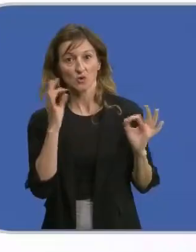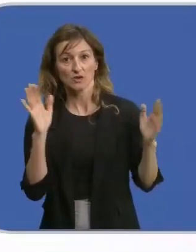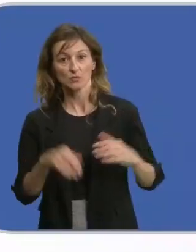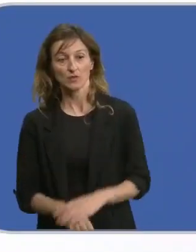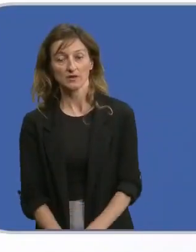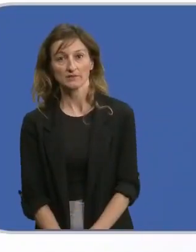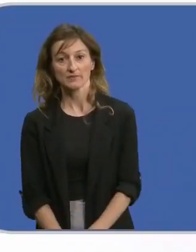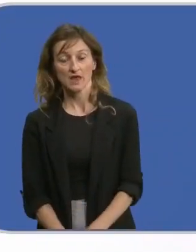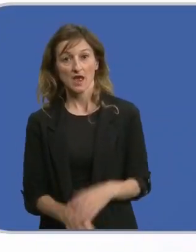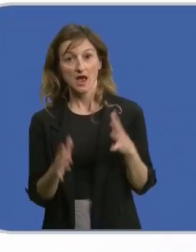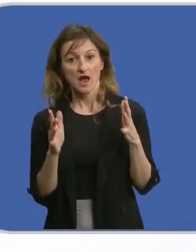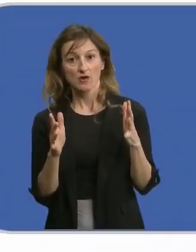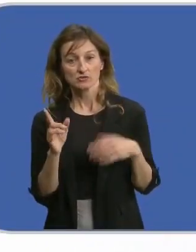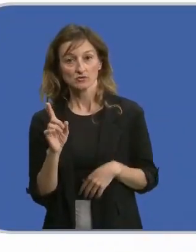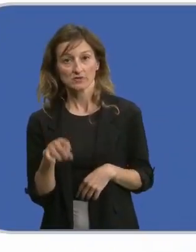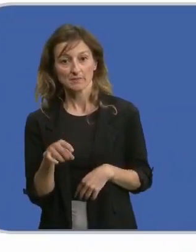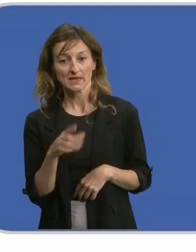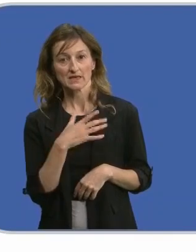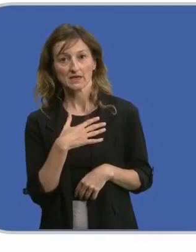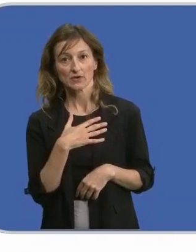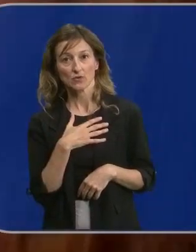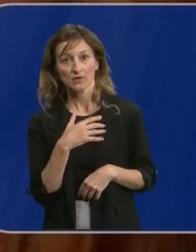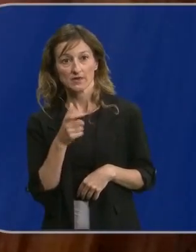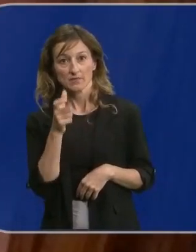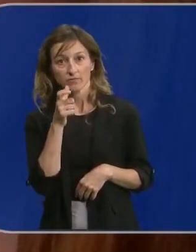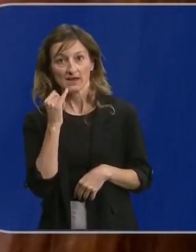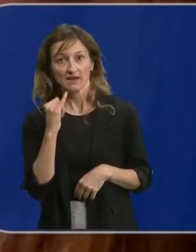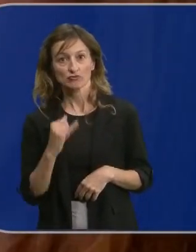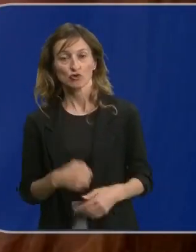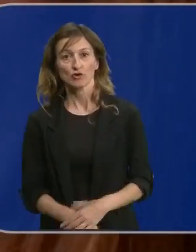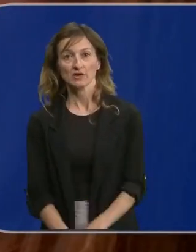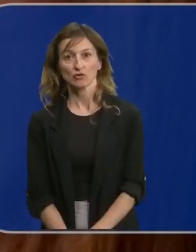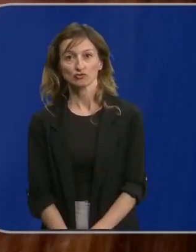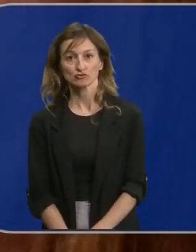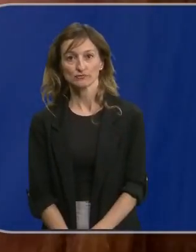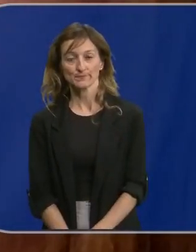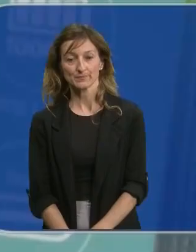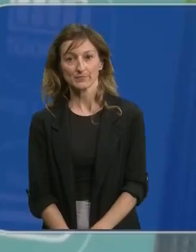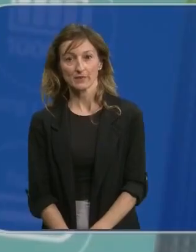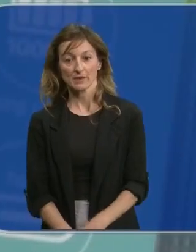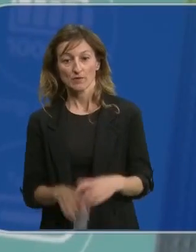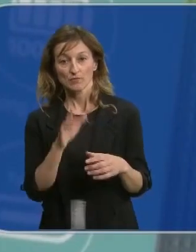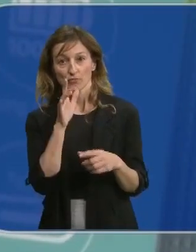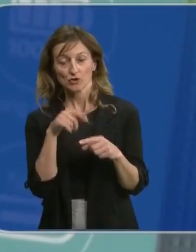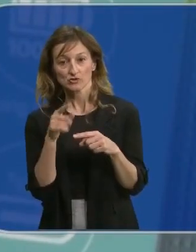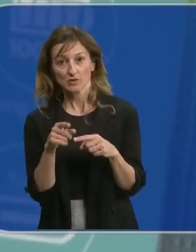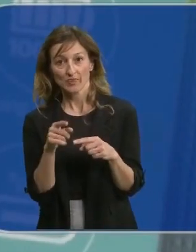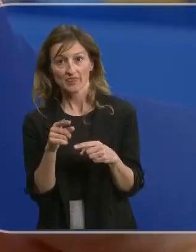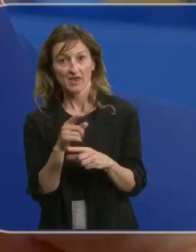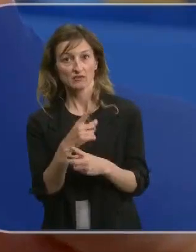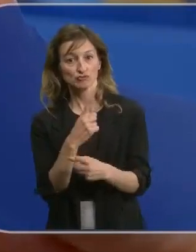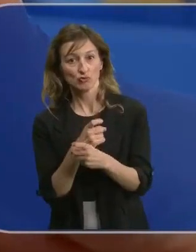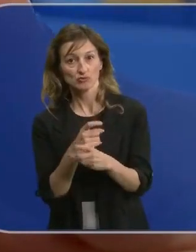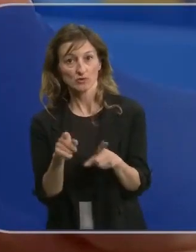lógica una recomendación que también aboga por aplicar a los cigarrillos electrónicos ya que considera que sus consecuencias son igual de